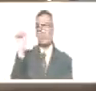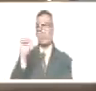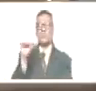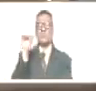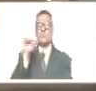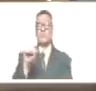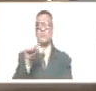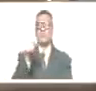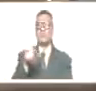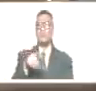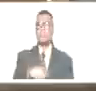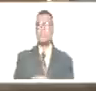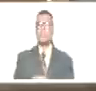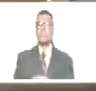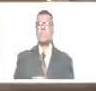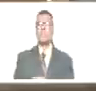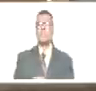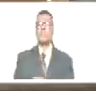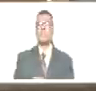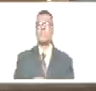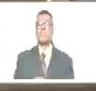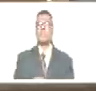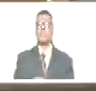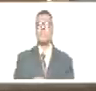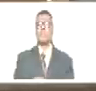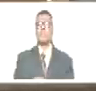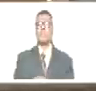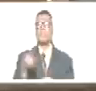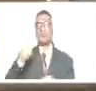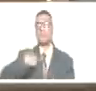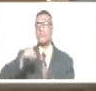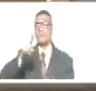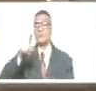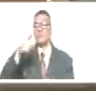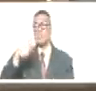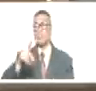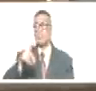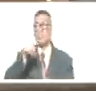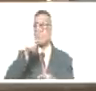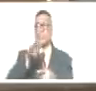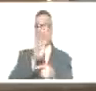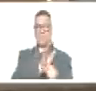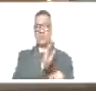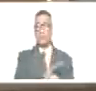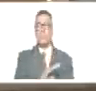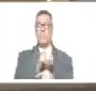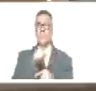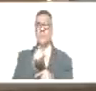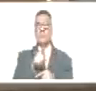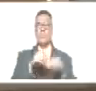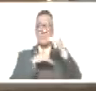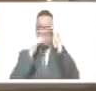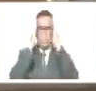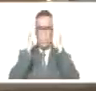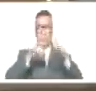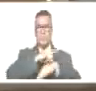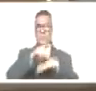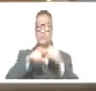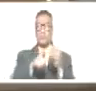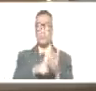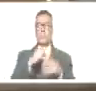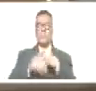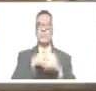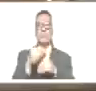espectro autista tienen derecho a su protección y atención integral y a ser informadas